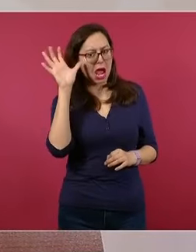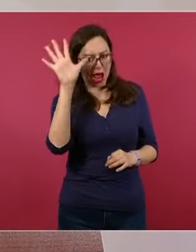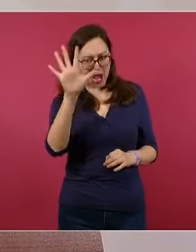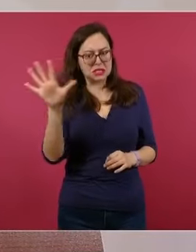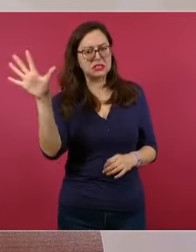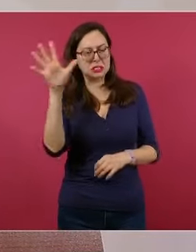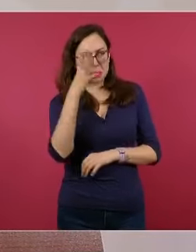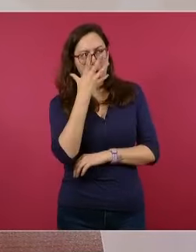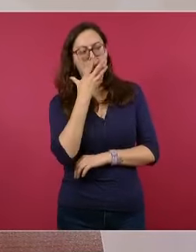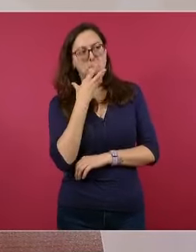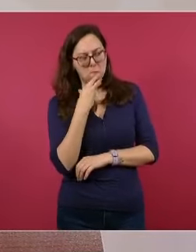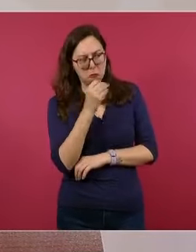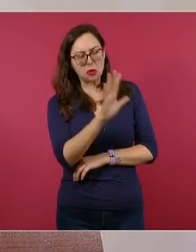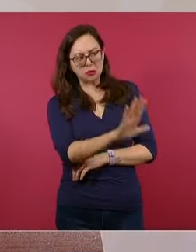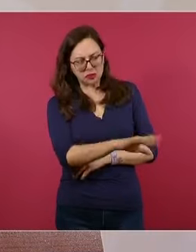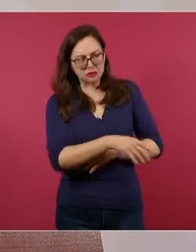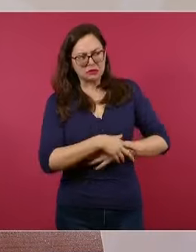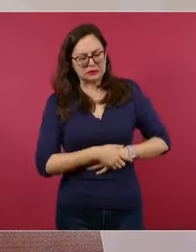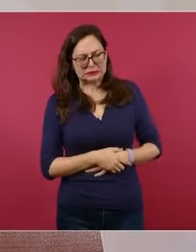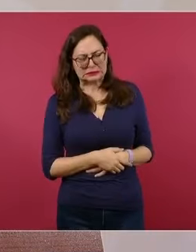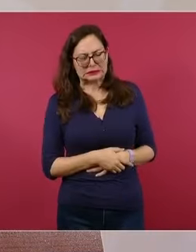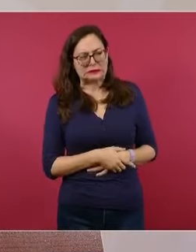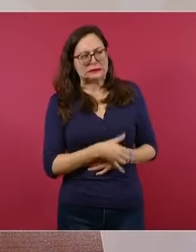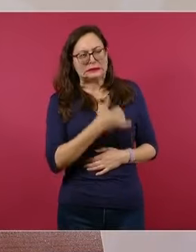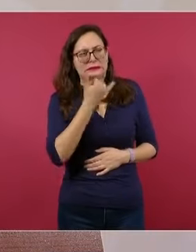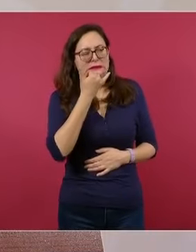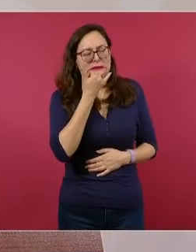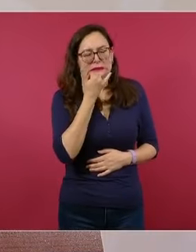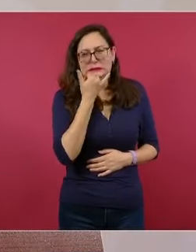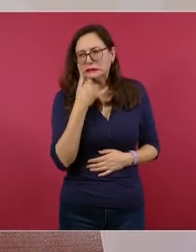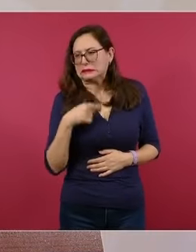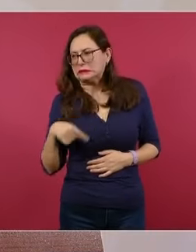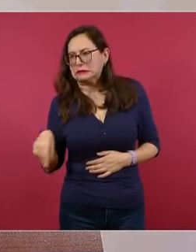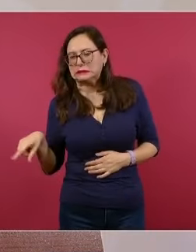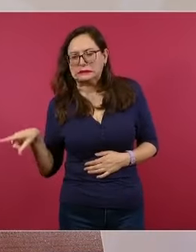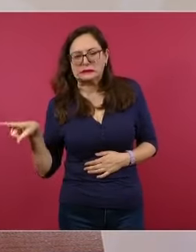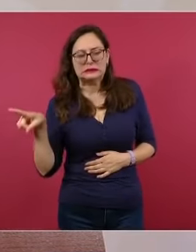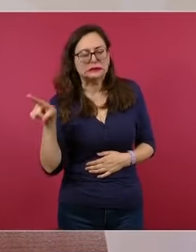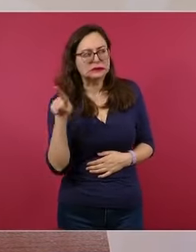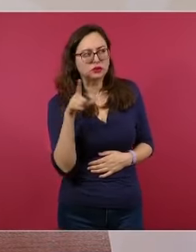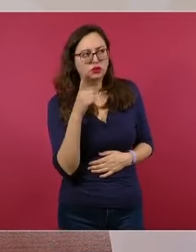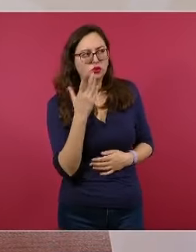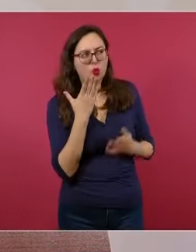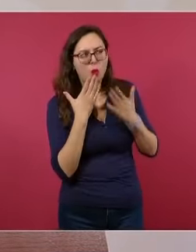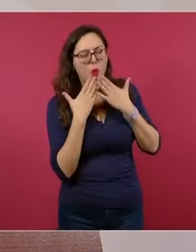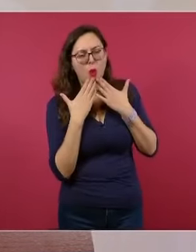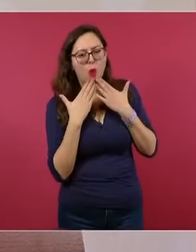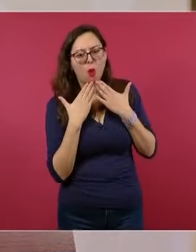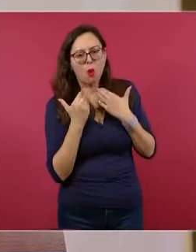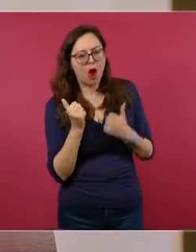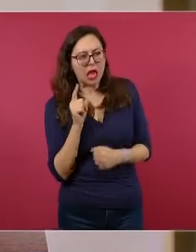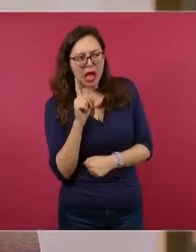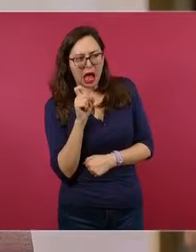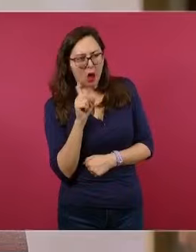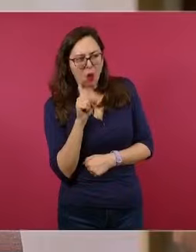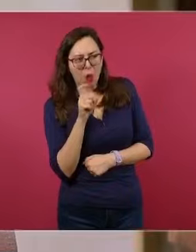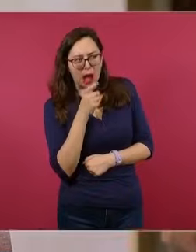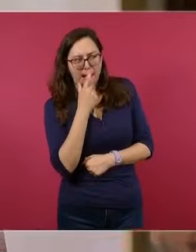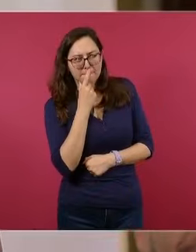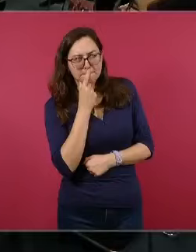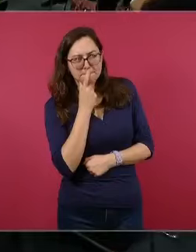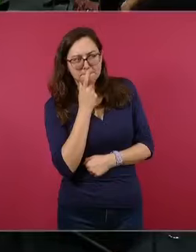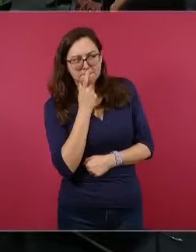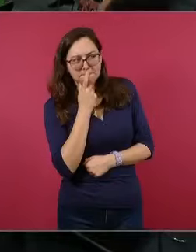asiático primero hay que ver si hay agua no si hay donde pescar y luego si hay